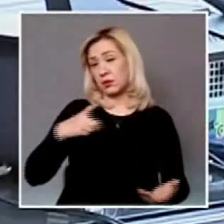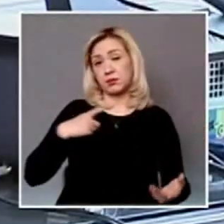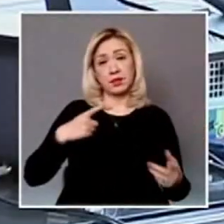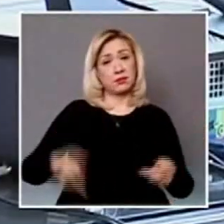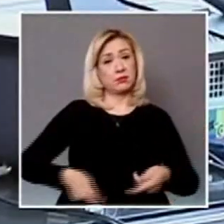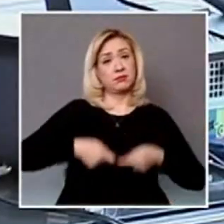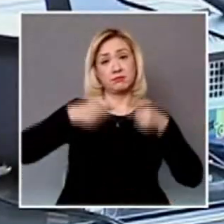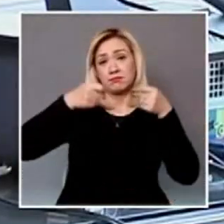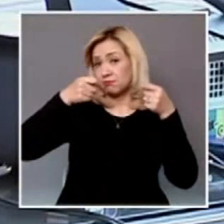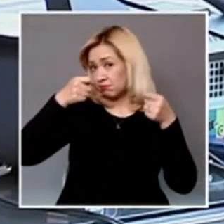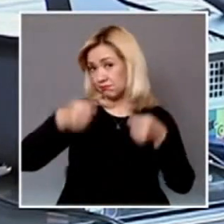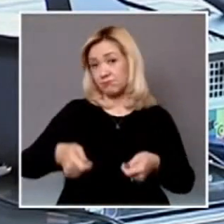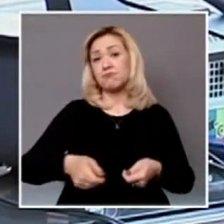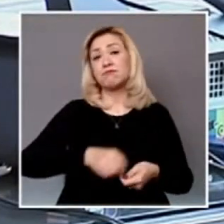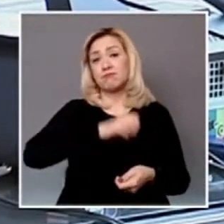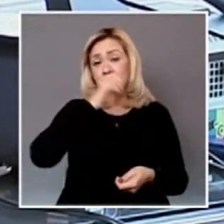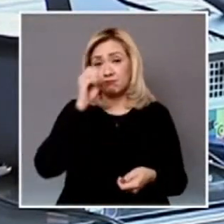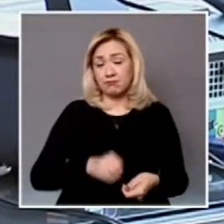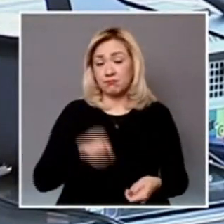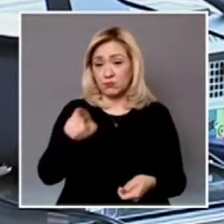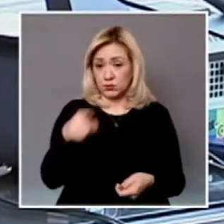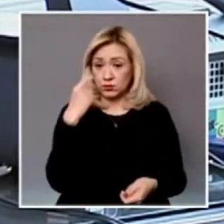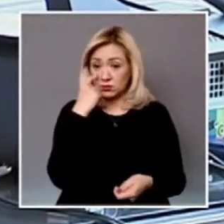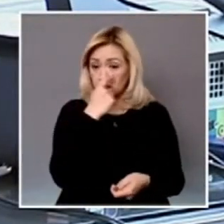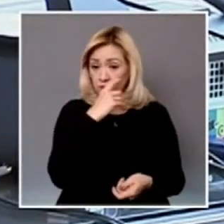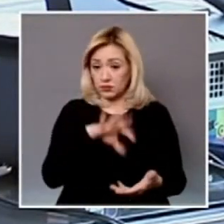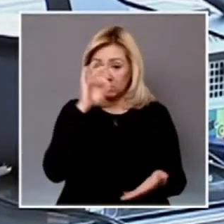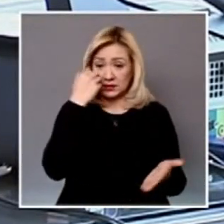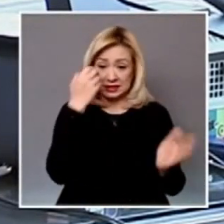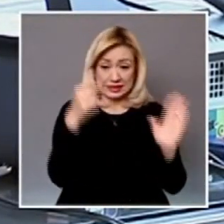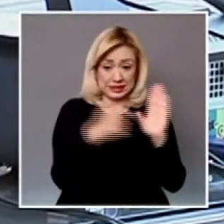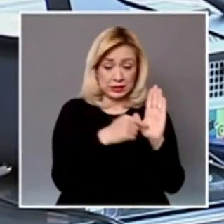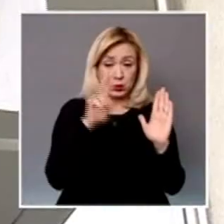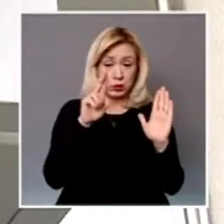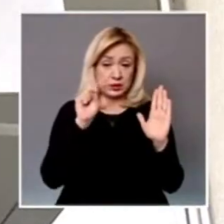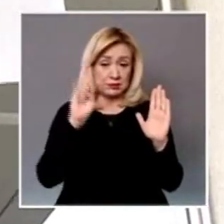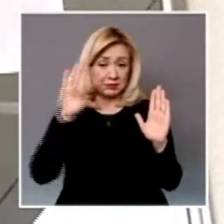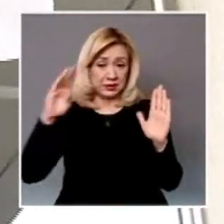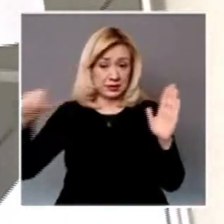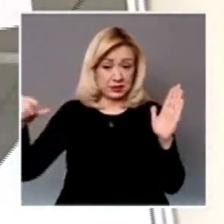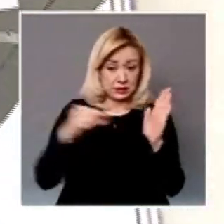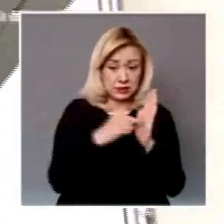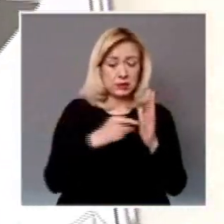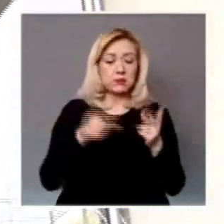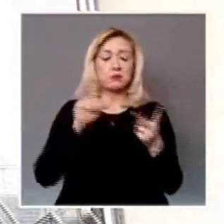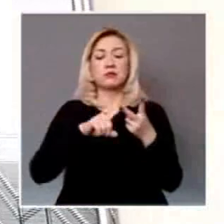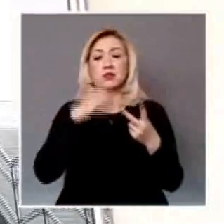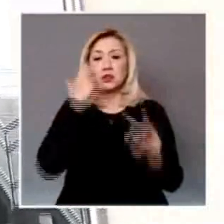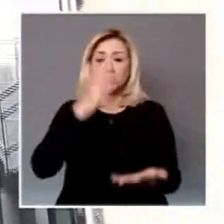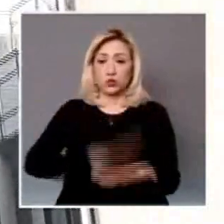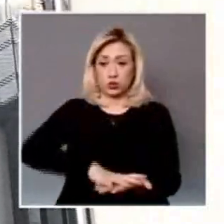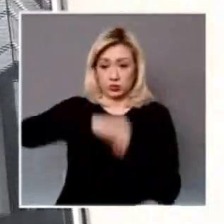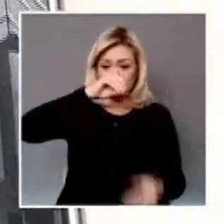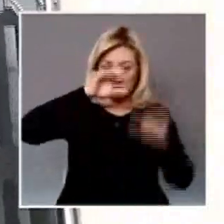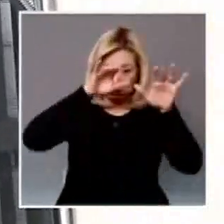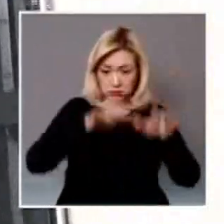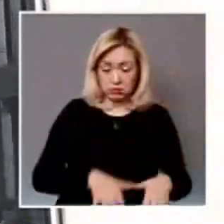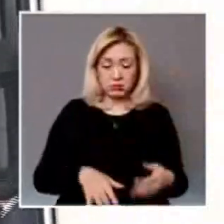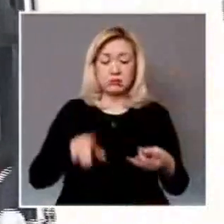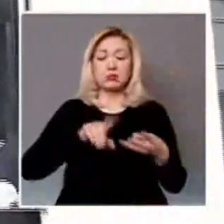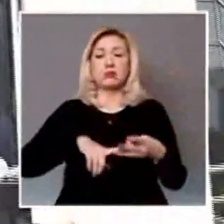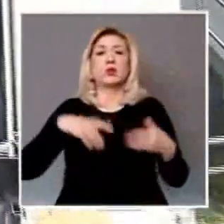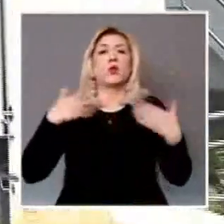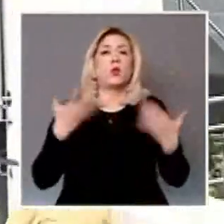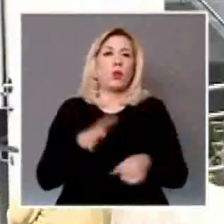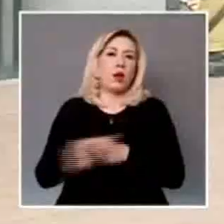o formato elegido por el solicitante. Incluso si el INAI en la resolución del recurso de revisión indica que la